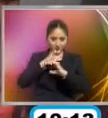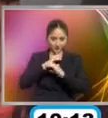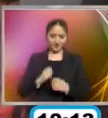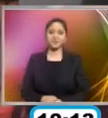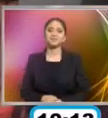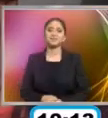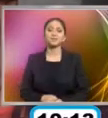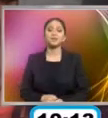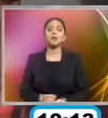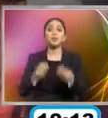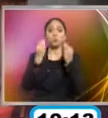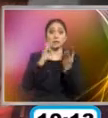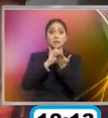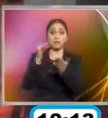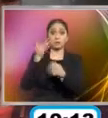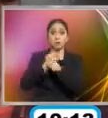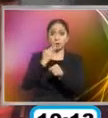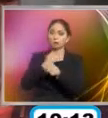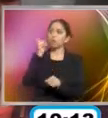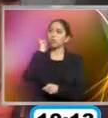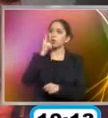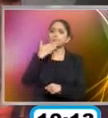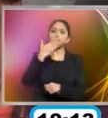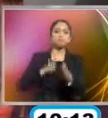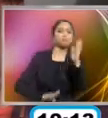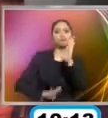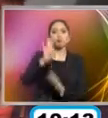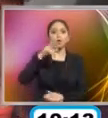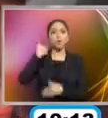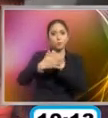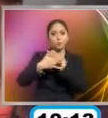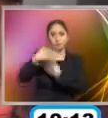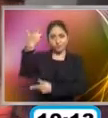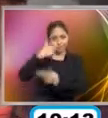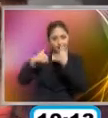muchísimas gracias por acompañarnos. Les deseamos todo el éxito y esperamos que estén de regreso muy pronto.